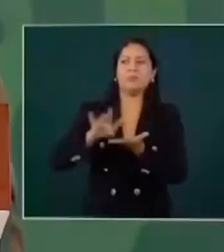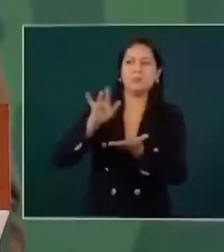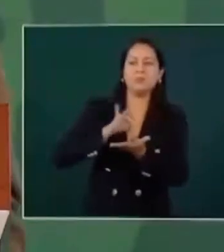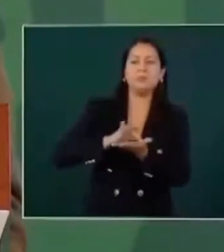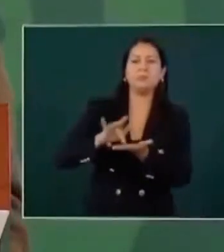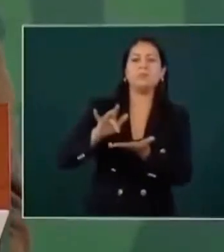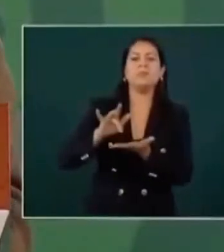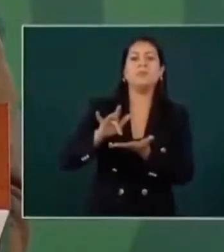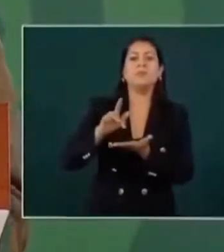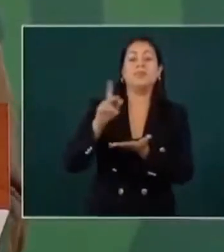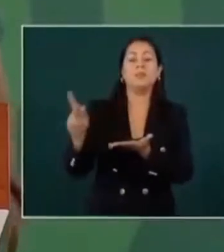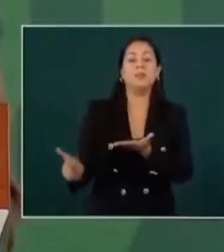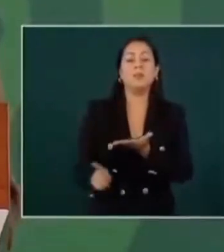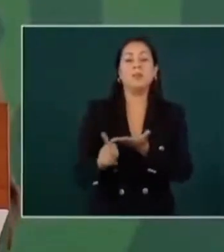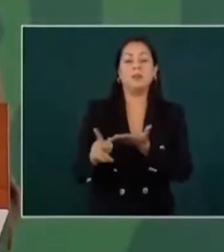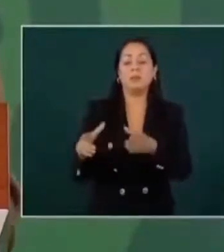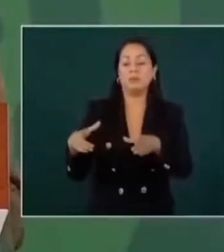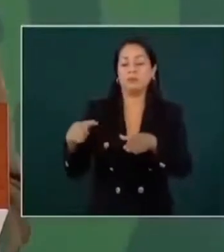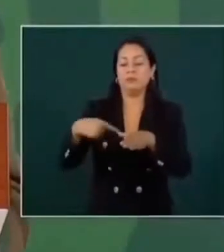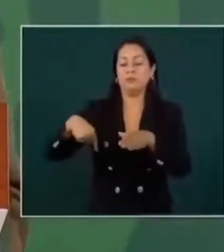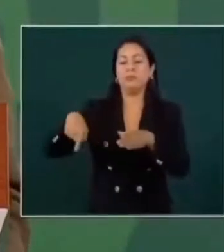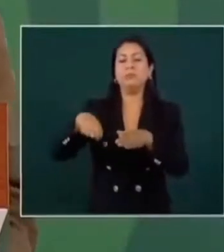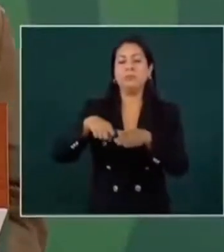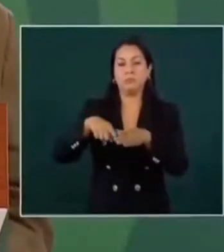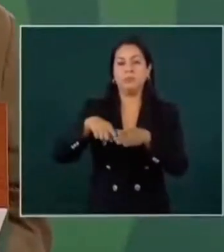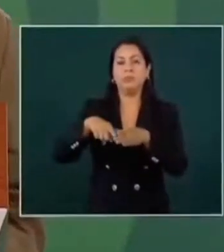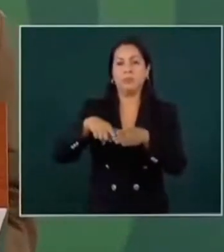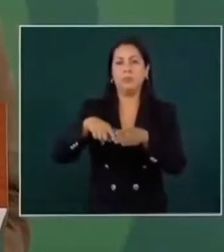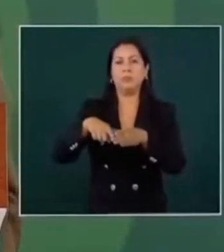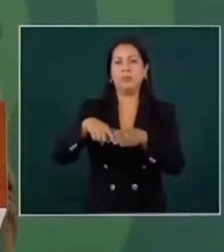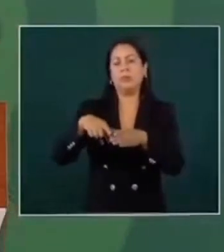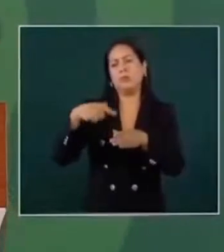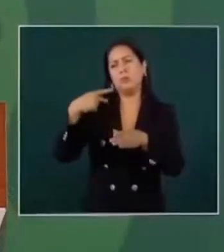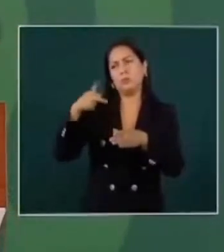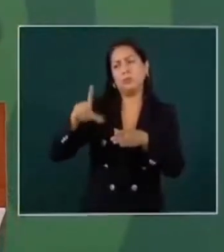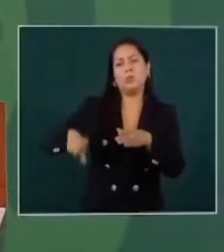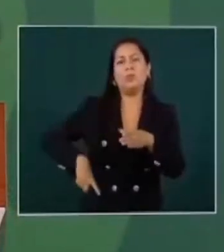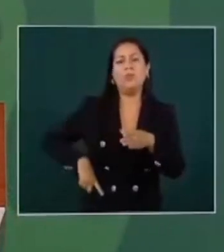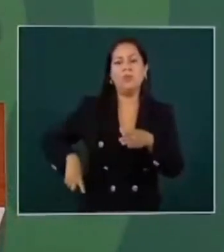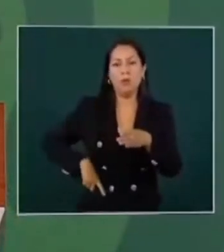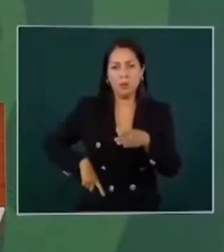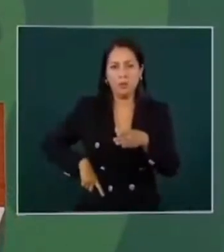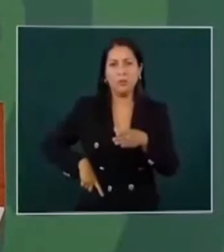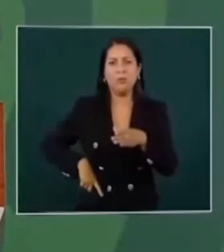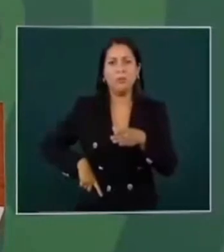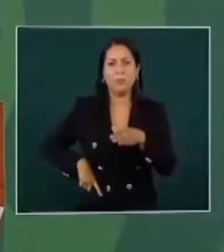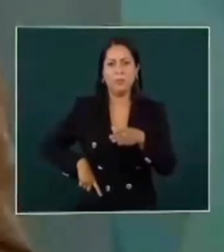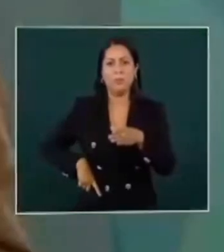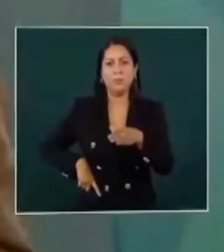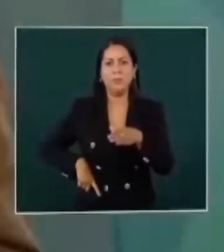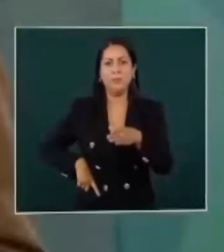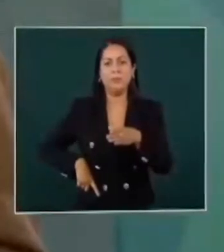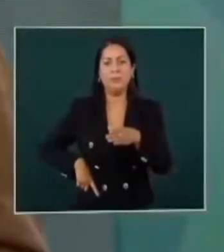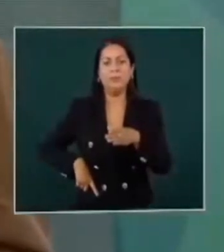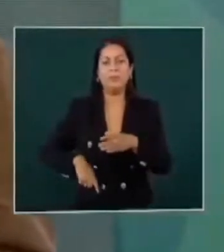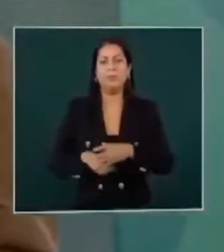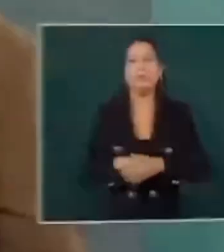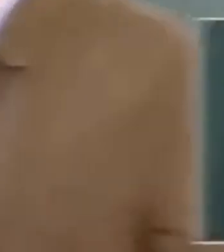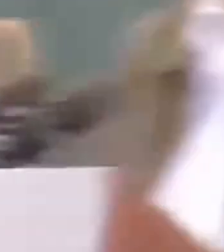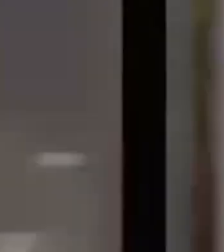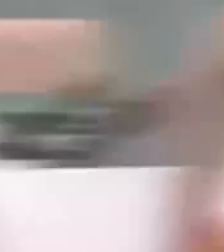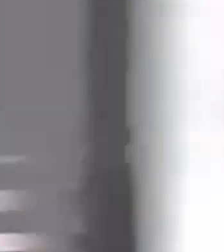cuando el mandatario mexicano se refirió a la irrupción de un comando armado en el canal TC Televisión de Ecuador.